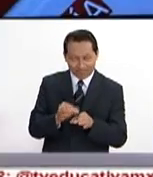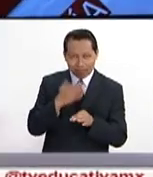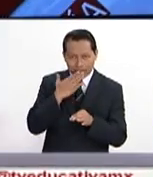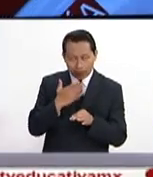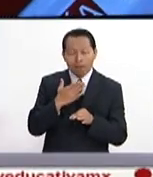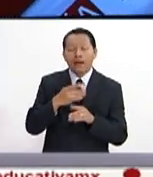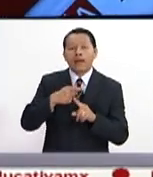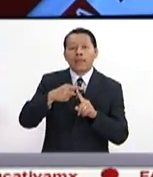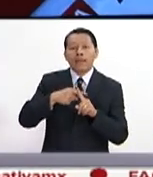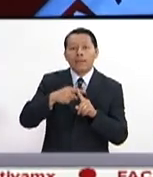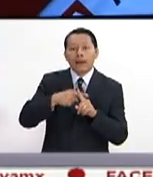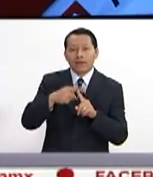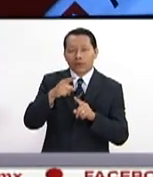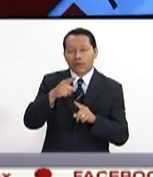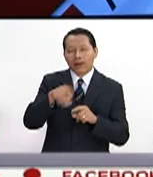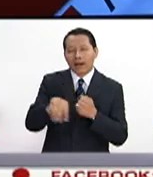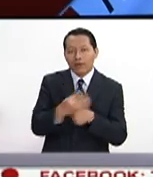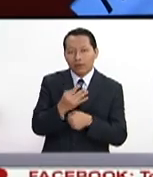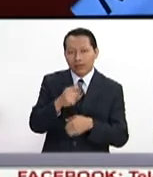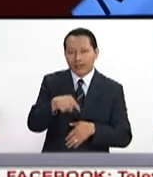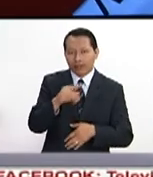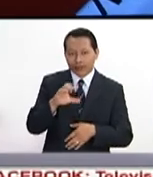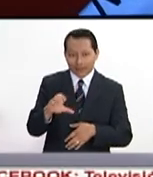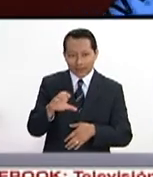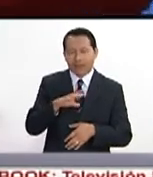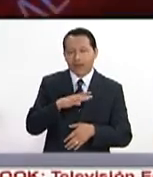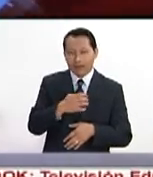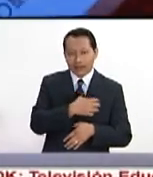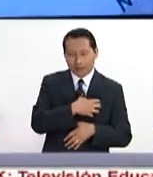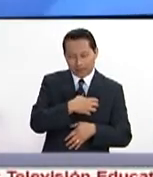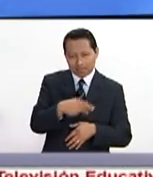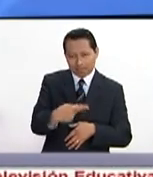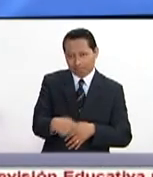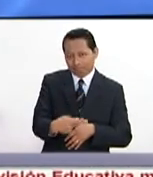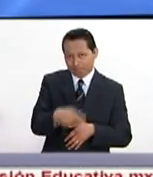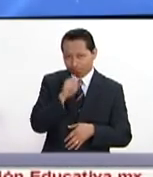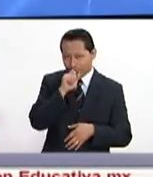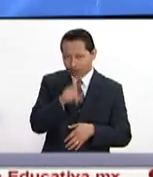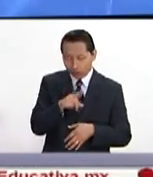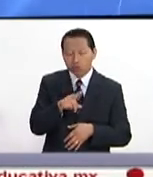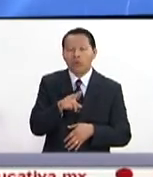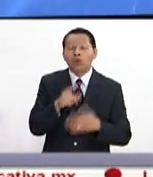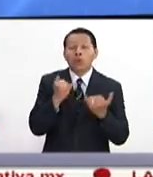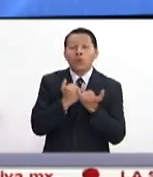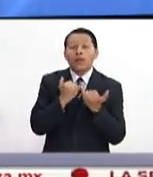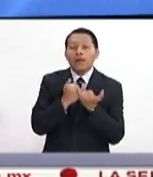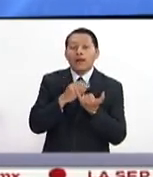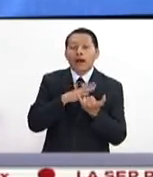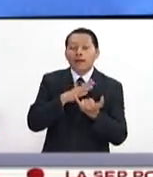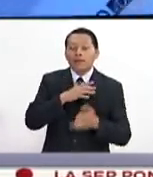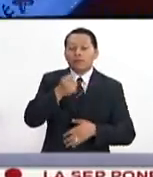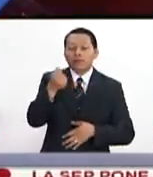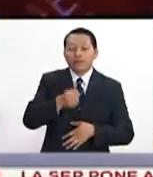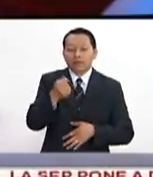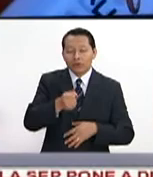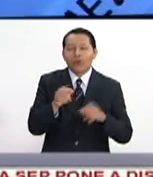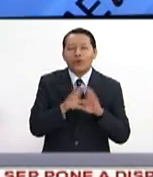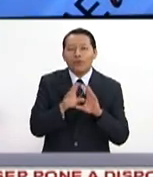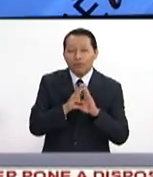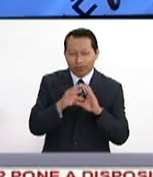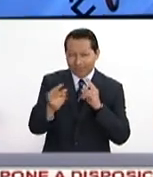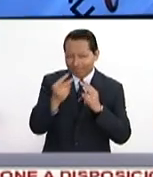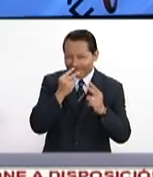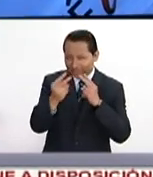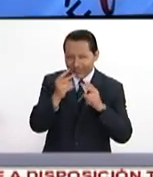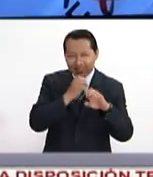momento la temperatura 14 grados centígrados en la capital del país, y desde aquí, como siempre, un saludo muy afectuoso también a quienes nos